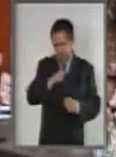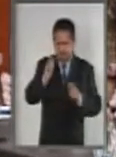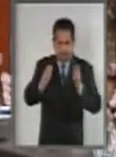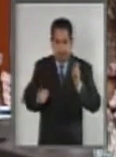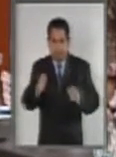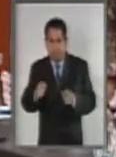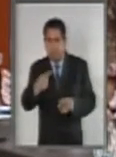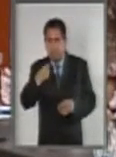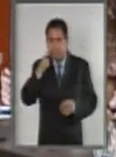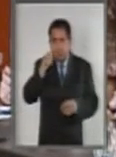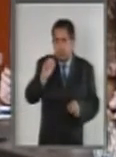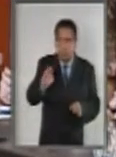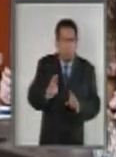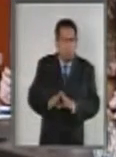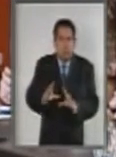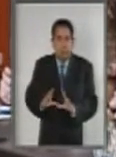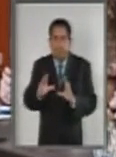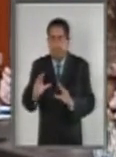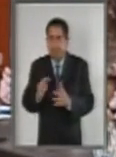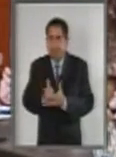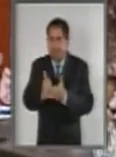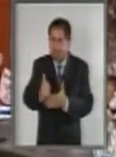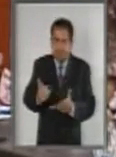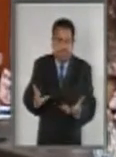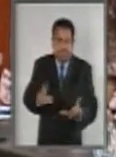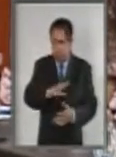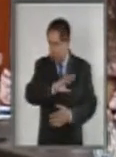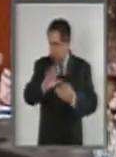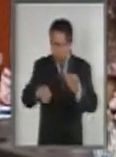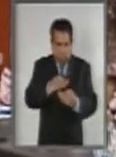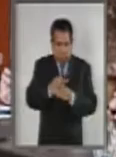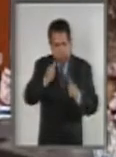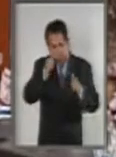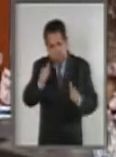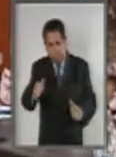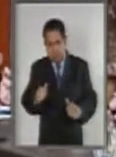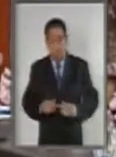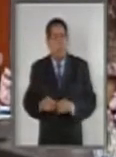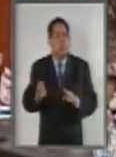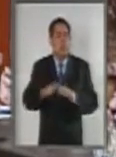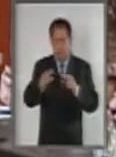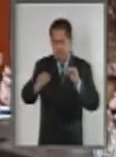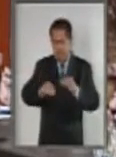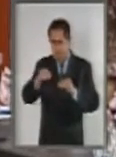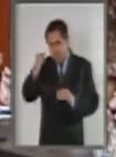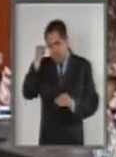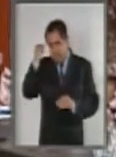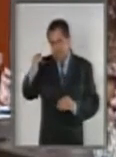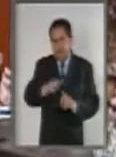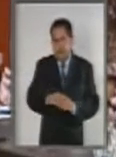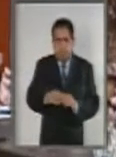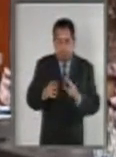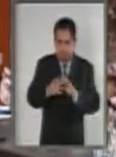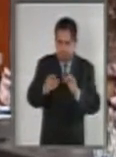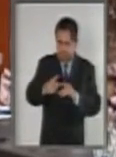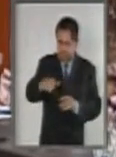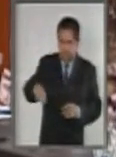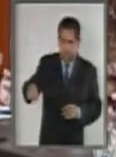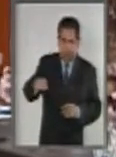y que no hemos encontrado la mejor forma de atenderlos. ¿Cómo se construyó esto? Una acción